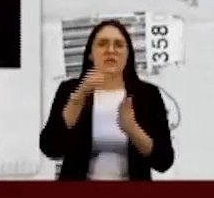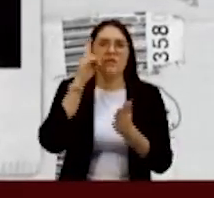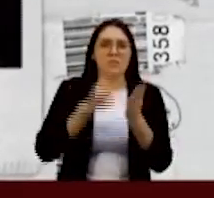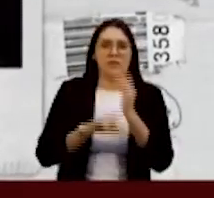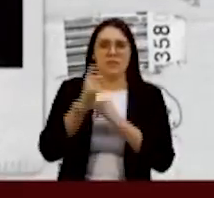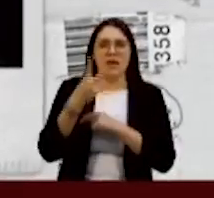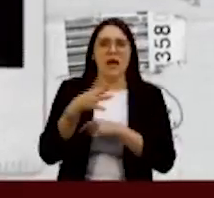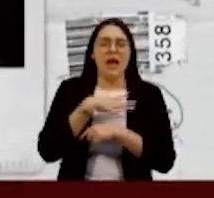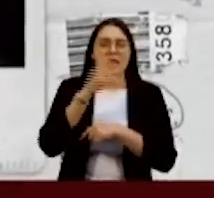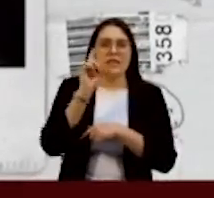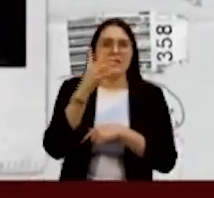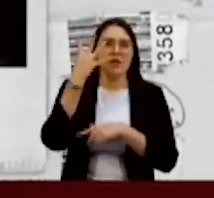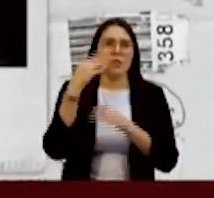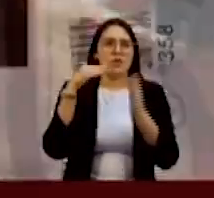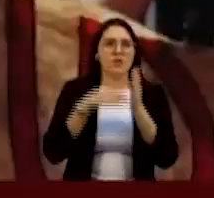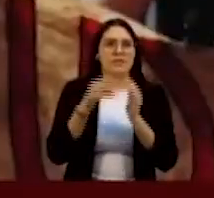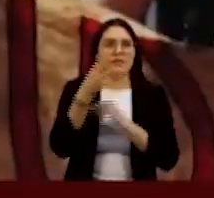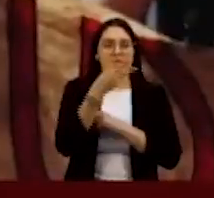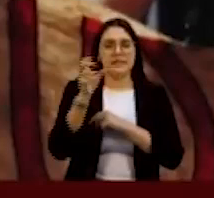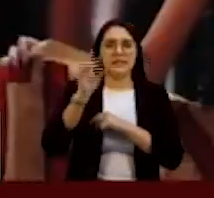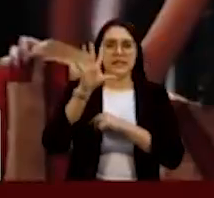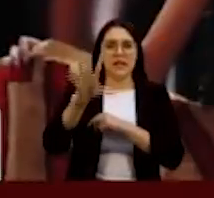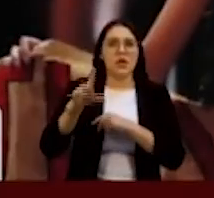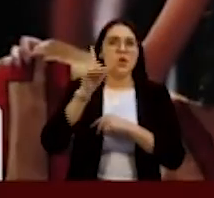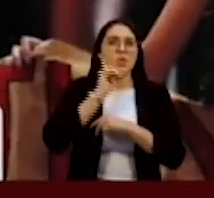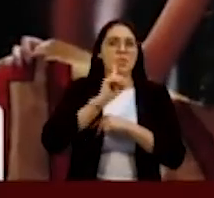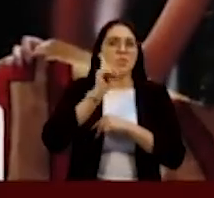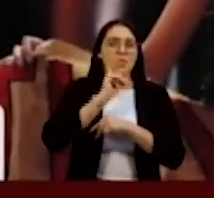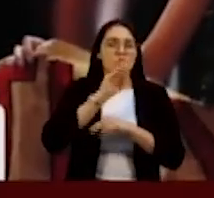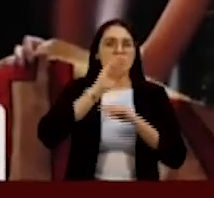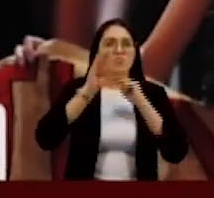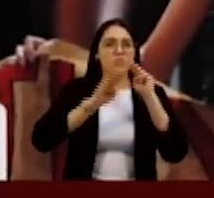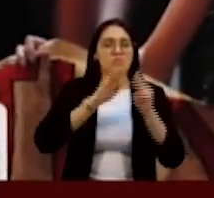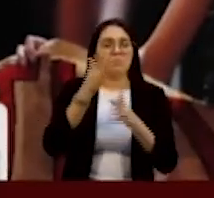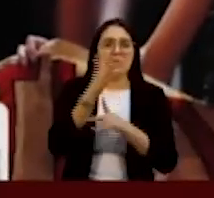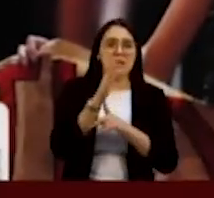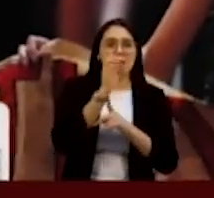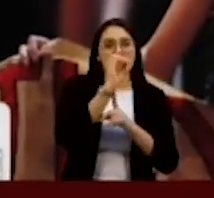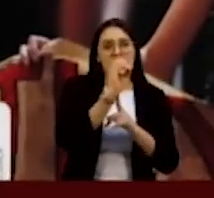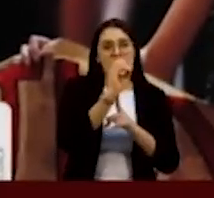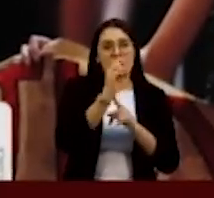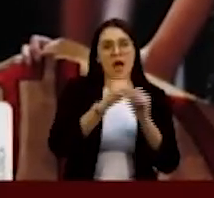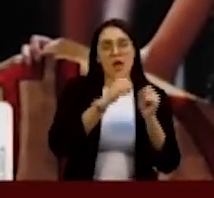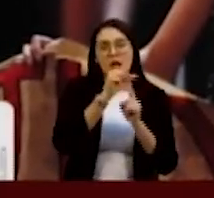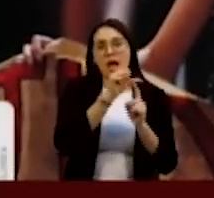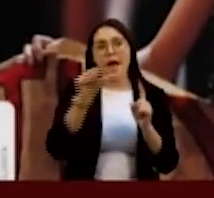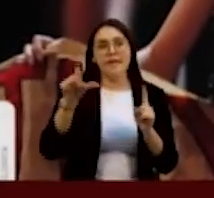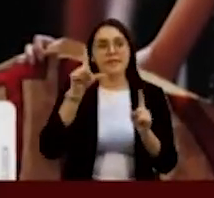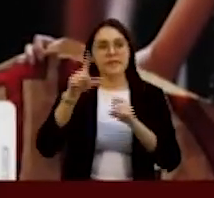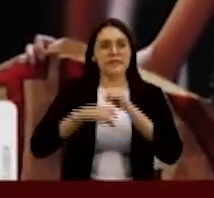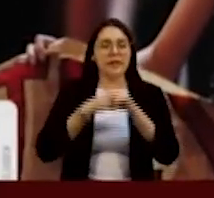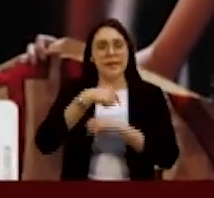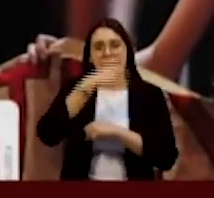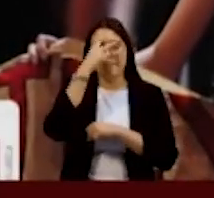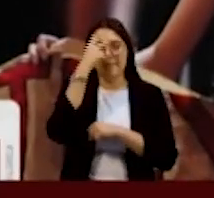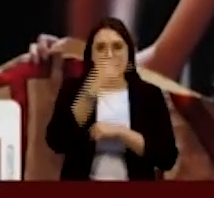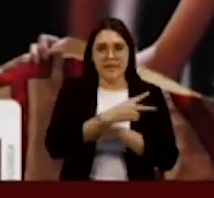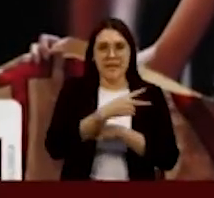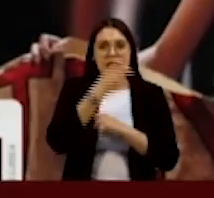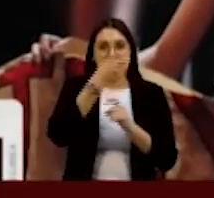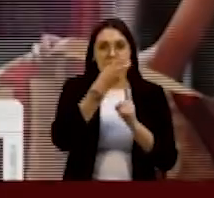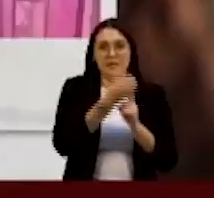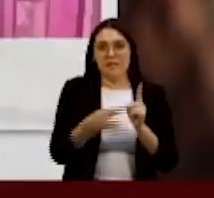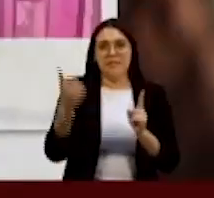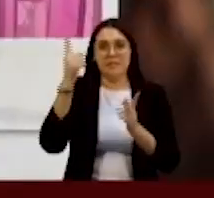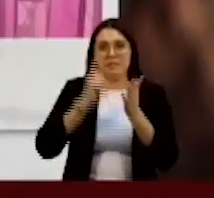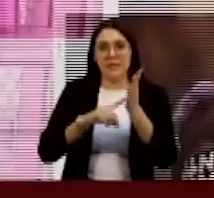registraron 34.325 decesos de personas de entre 0 y 17 años en México, de los que